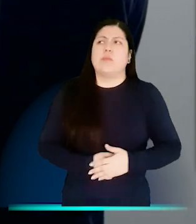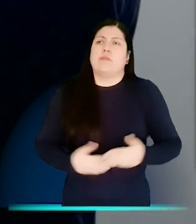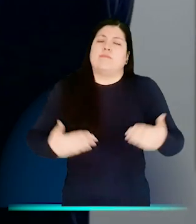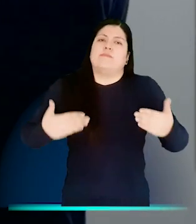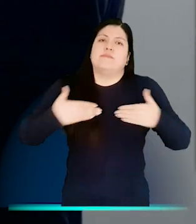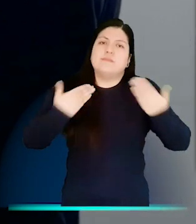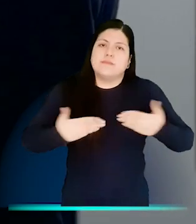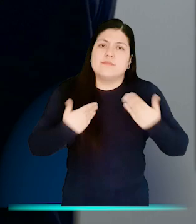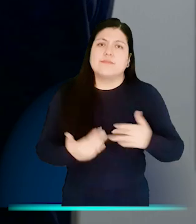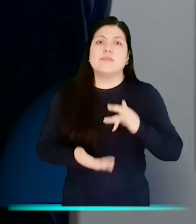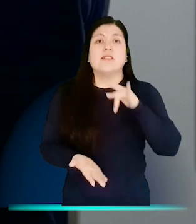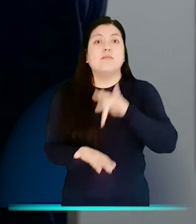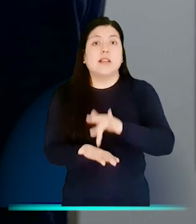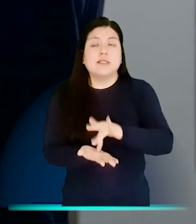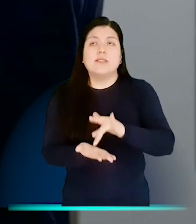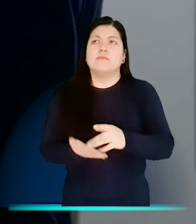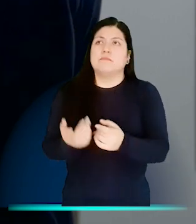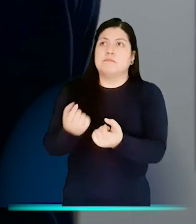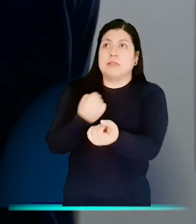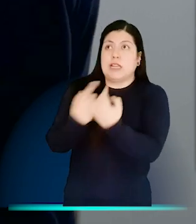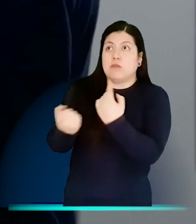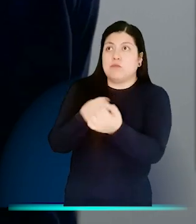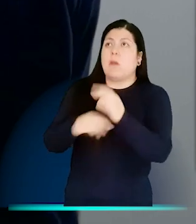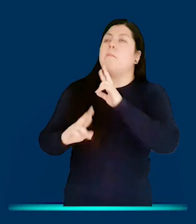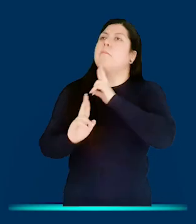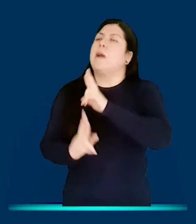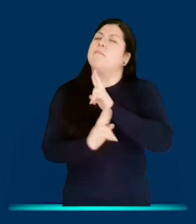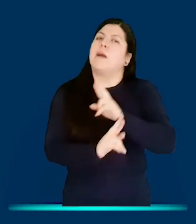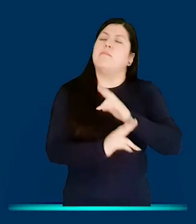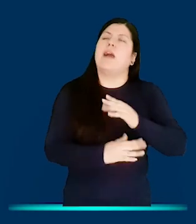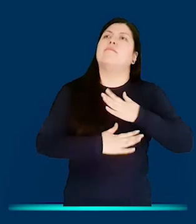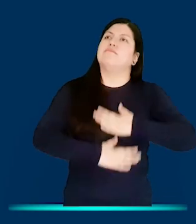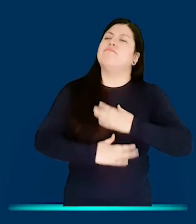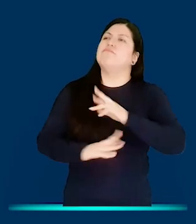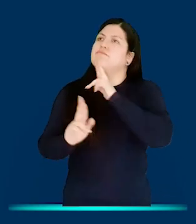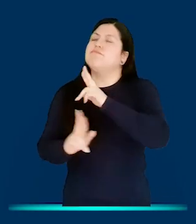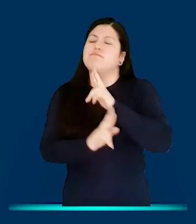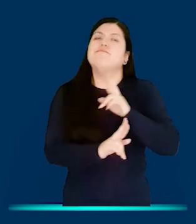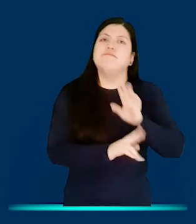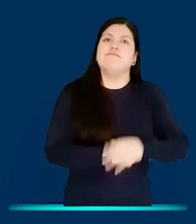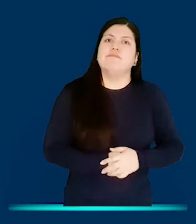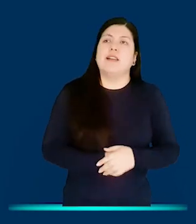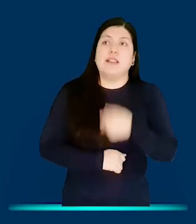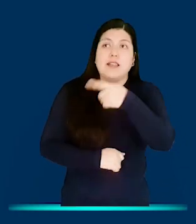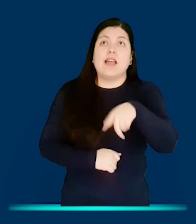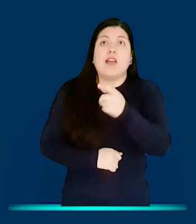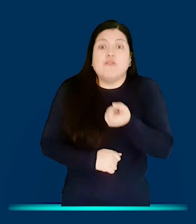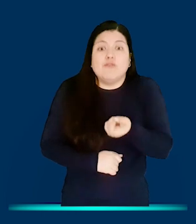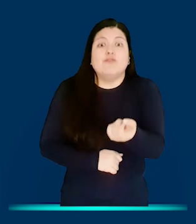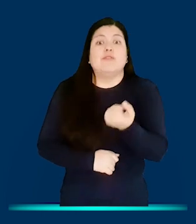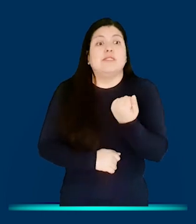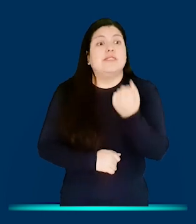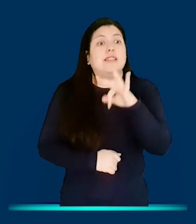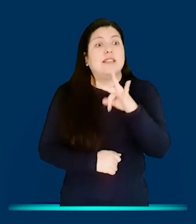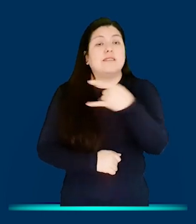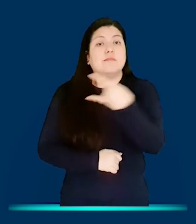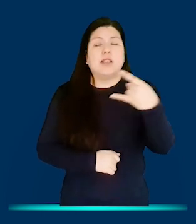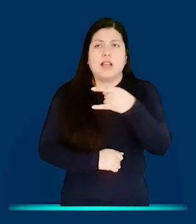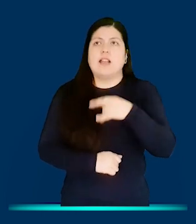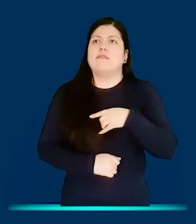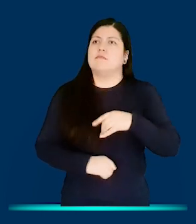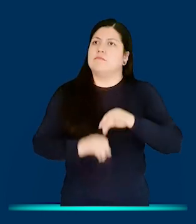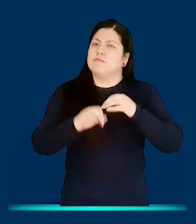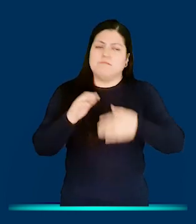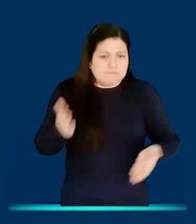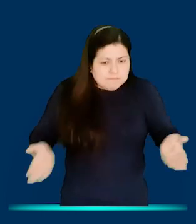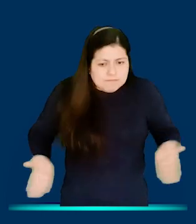complacidos de poder participar resolviéndole estas preguntas a la ciudadanía para que este 13 de marzo salgan de manera copiosa